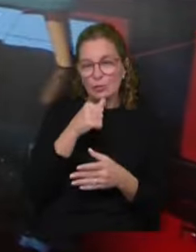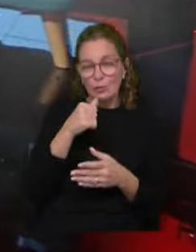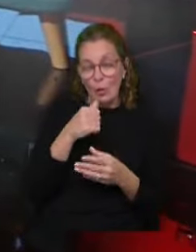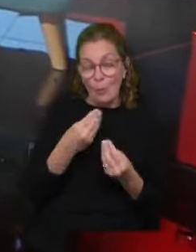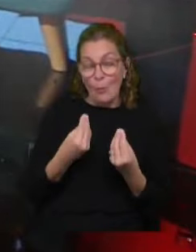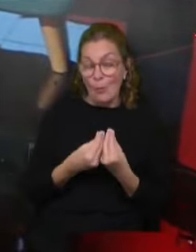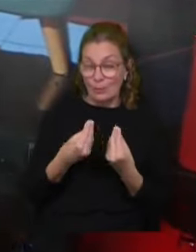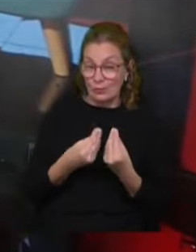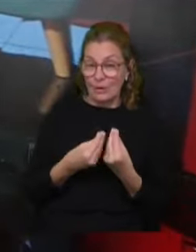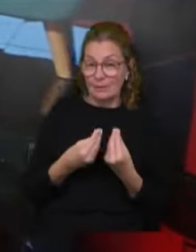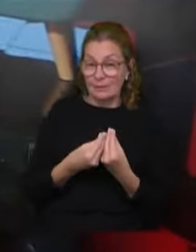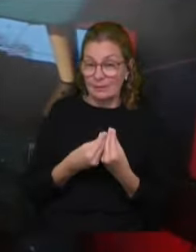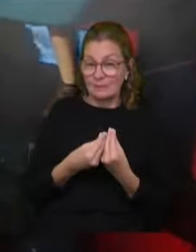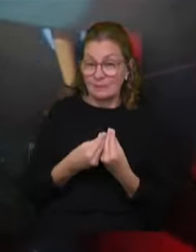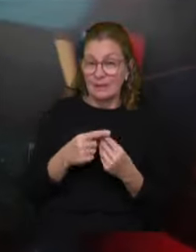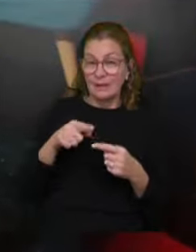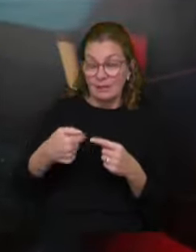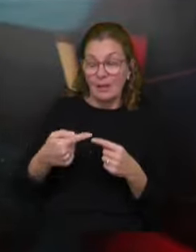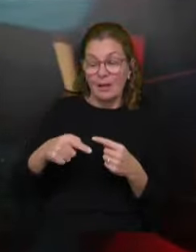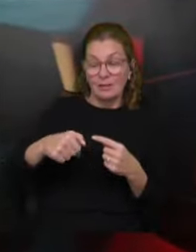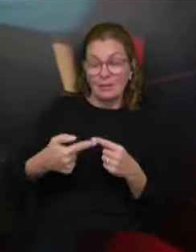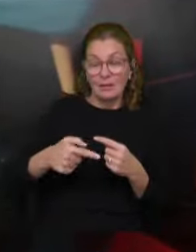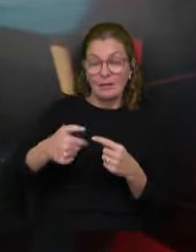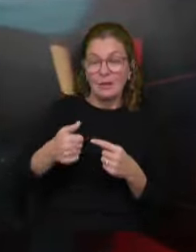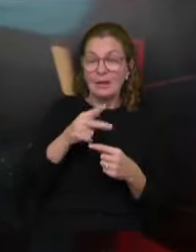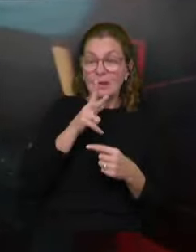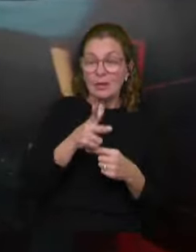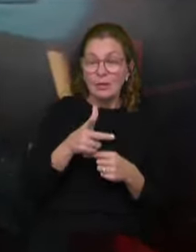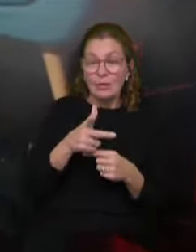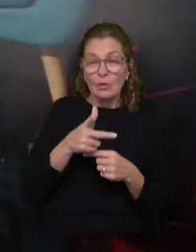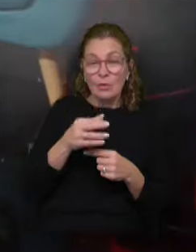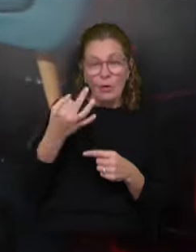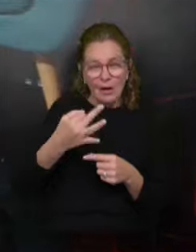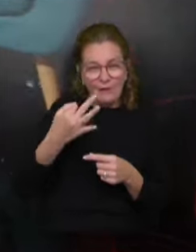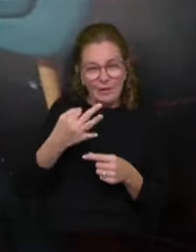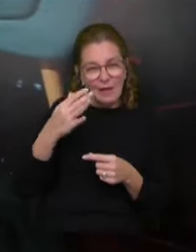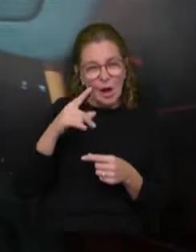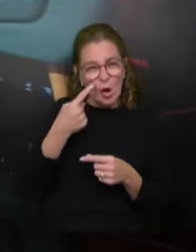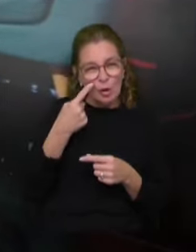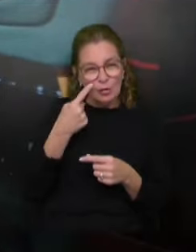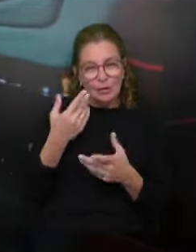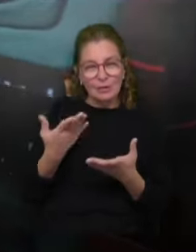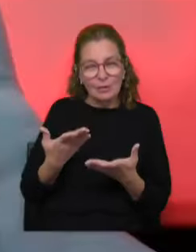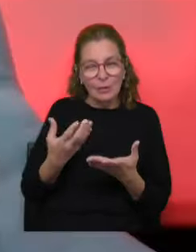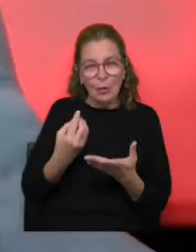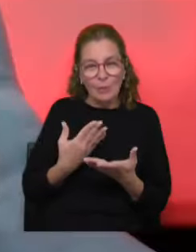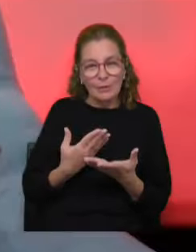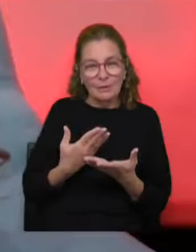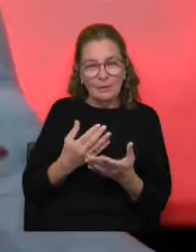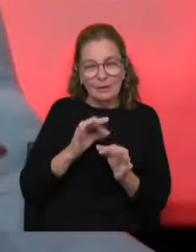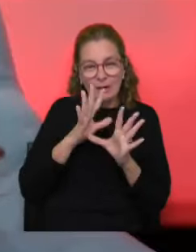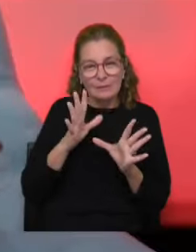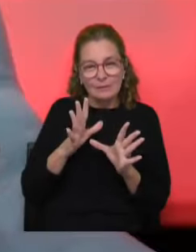Muchísimas, muchísimas. Y siguen. Claro. Y siguen hijos enterándose de la verdad. O es como, claro,